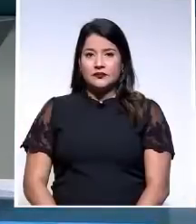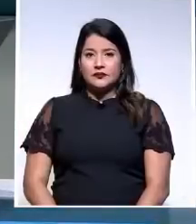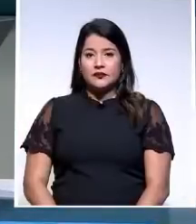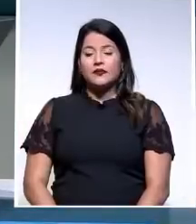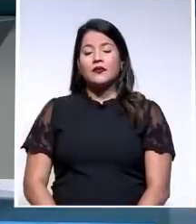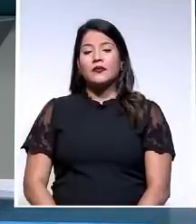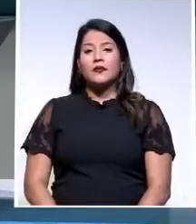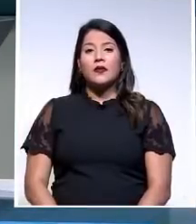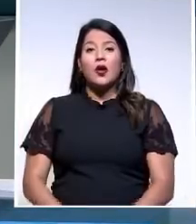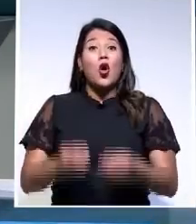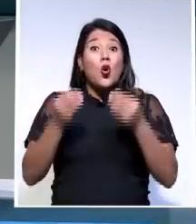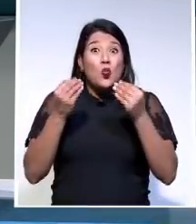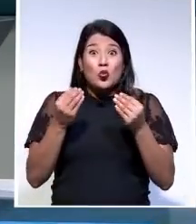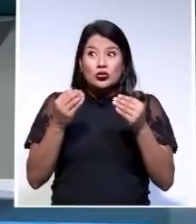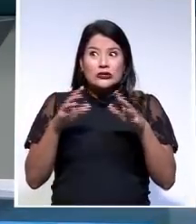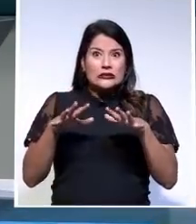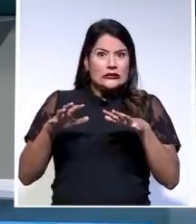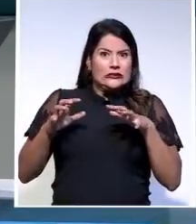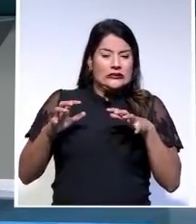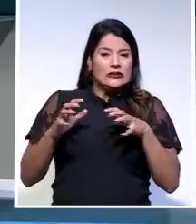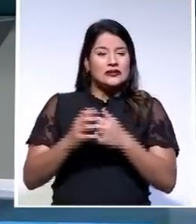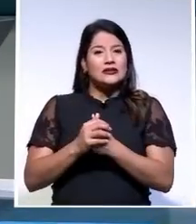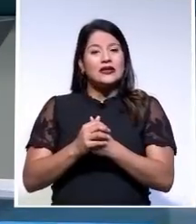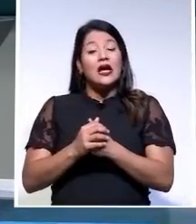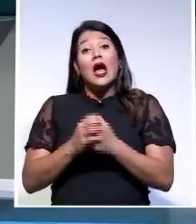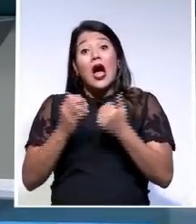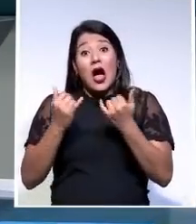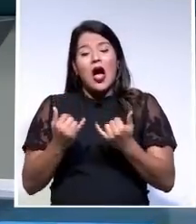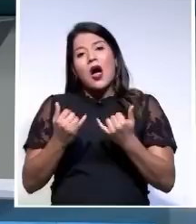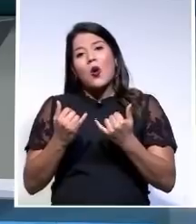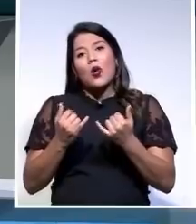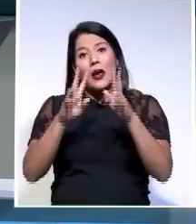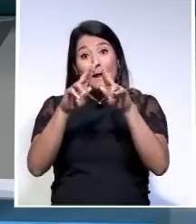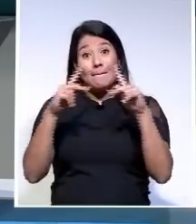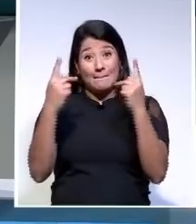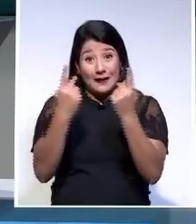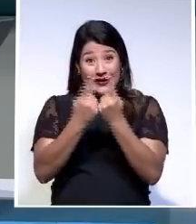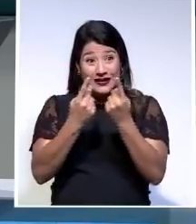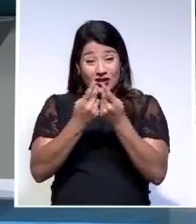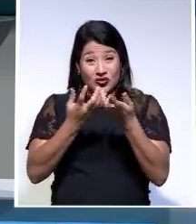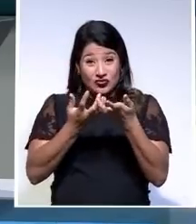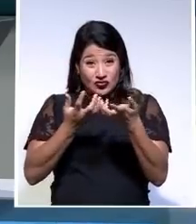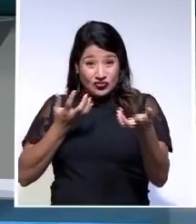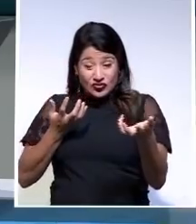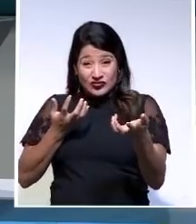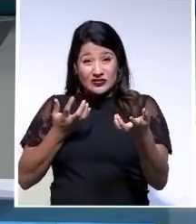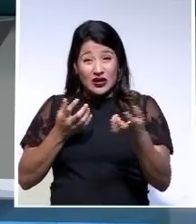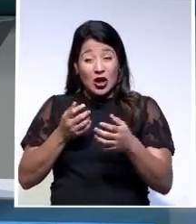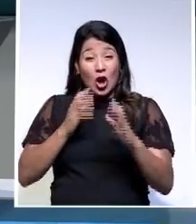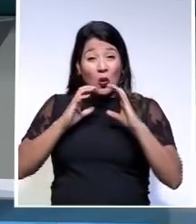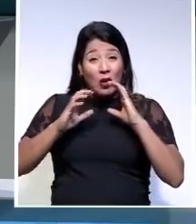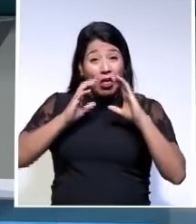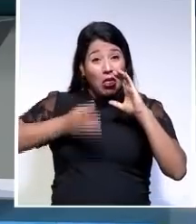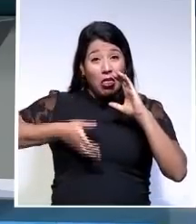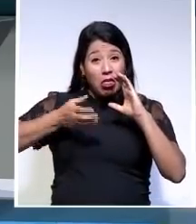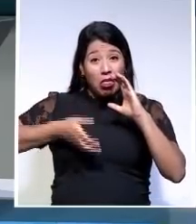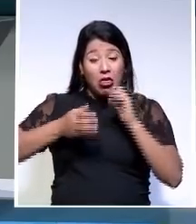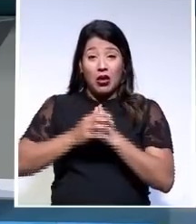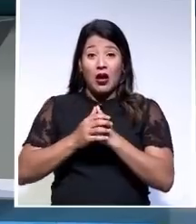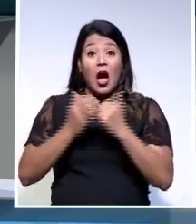Y en medio de mucho hermetismo, una división de tendencias y escasa comunicación, el Partido